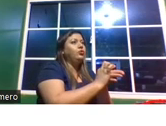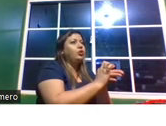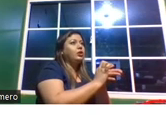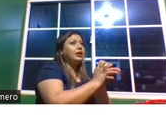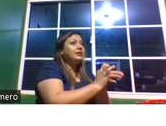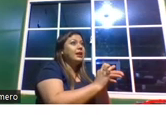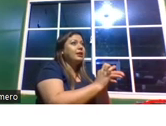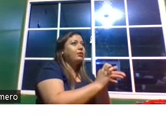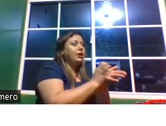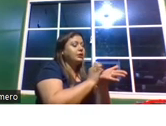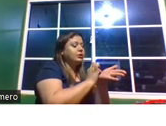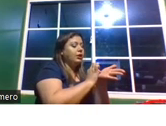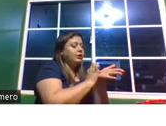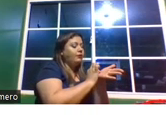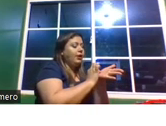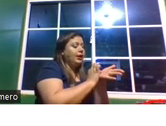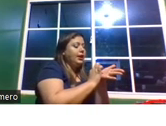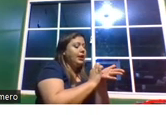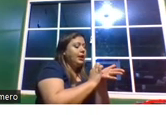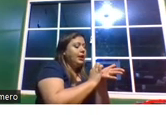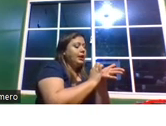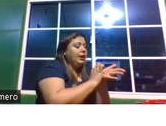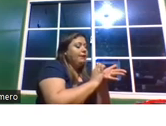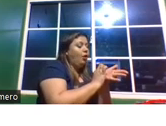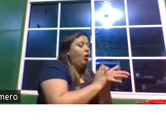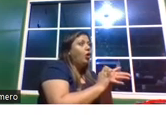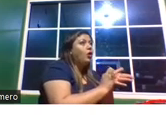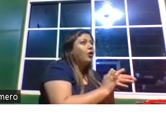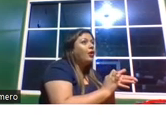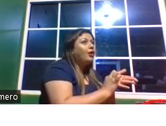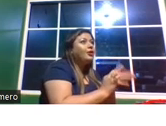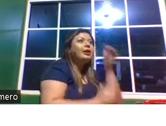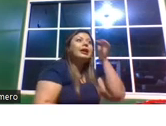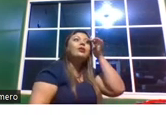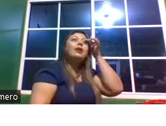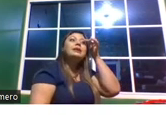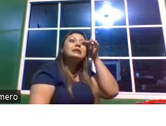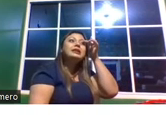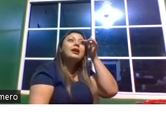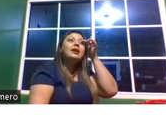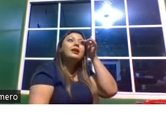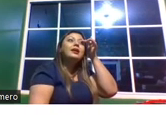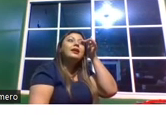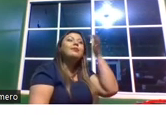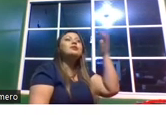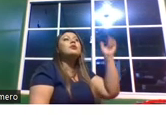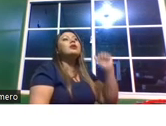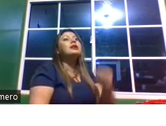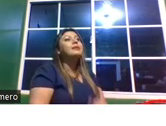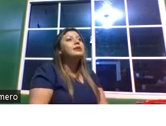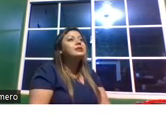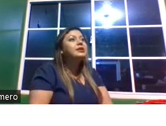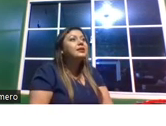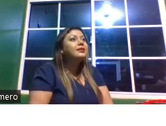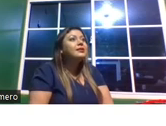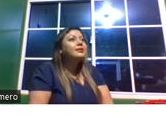no sé si hay confusión cuando usted dice el rendimiento financiero, ahorro financiero, o no sé